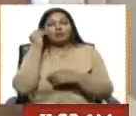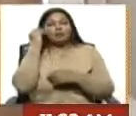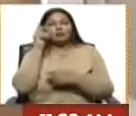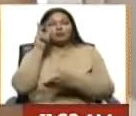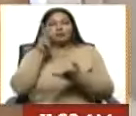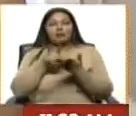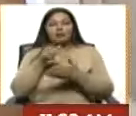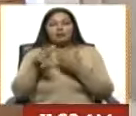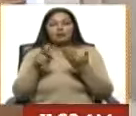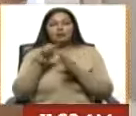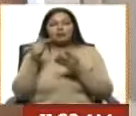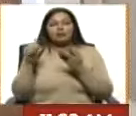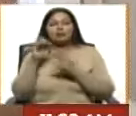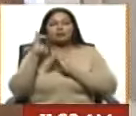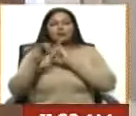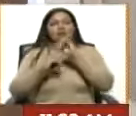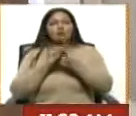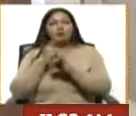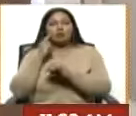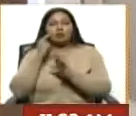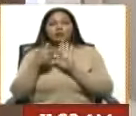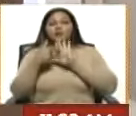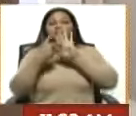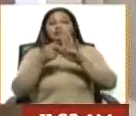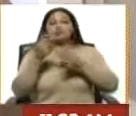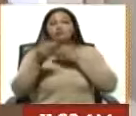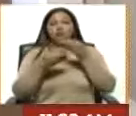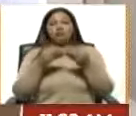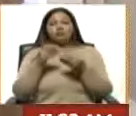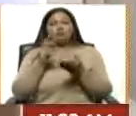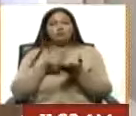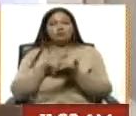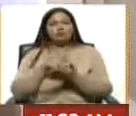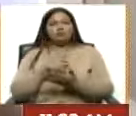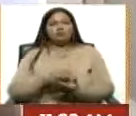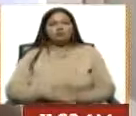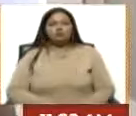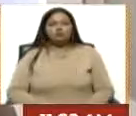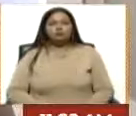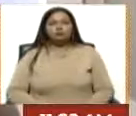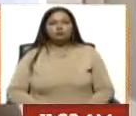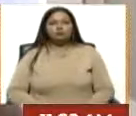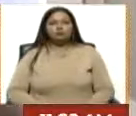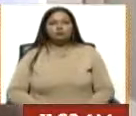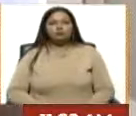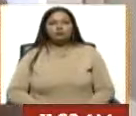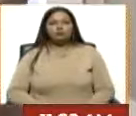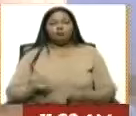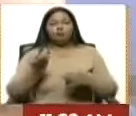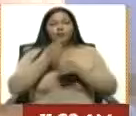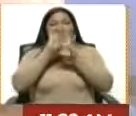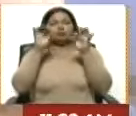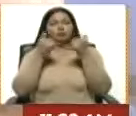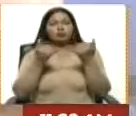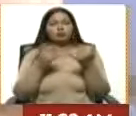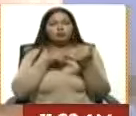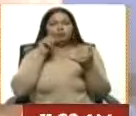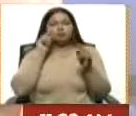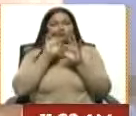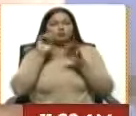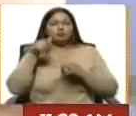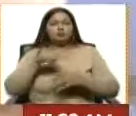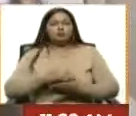candidata y para efectos del exterior ella se presenta como candidata a presidencia generando y tratando de crear. Y mucha gente en el mundo cree que... Claro, no. Claro,